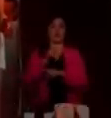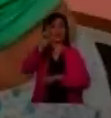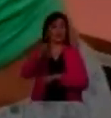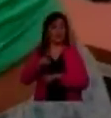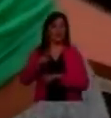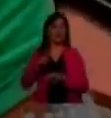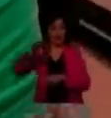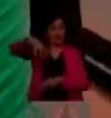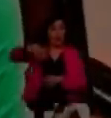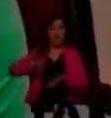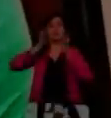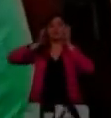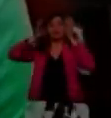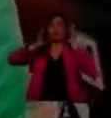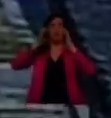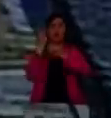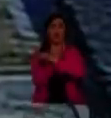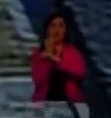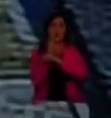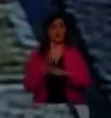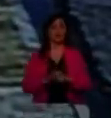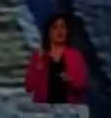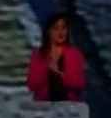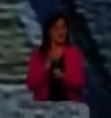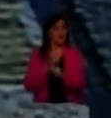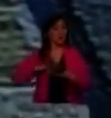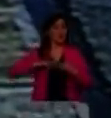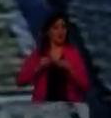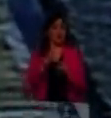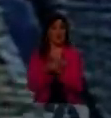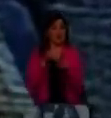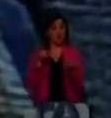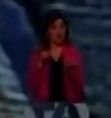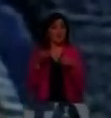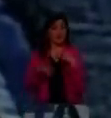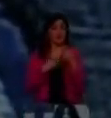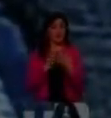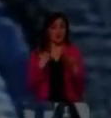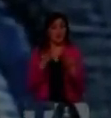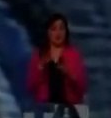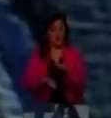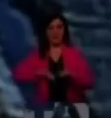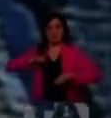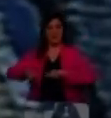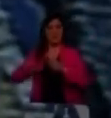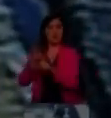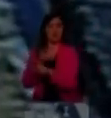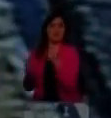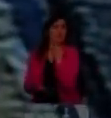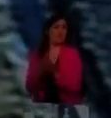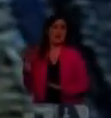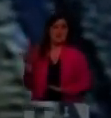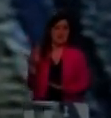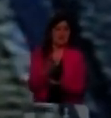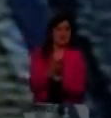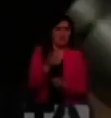También trabajamos en la resolución para que este tipo de sustancias no se vendieran al menudeo, que era una de las cosas graves que